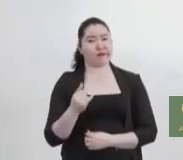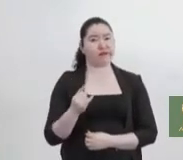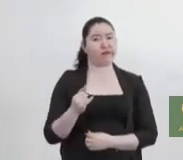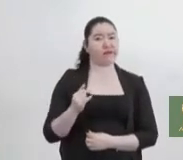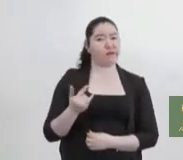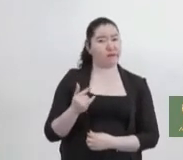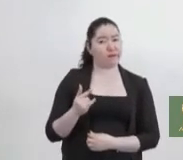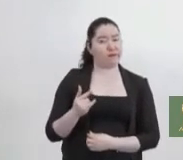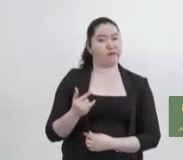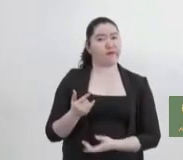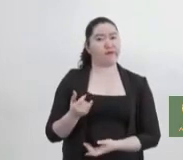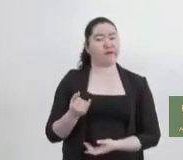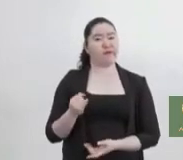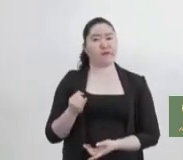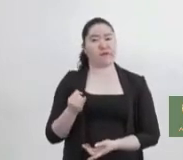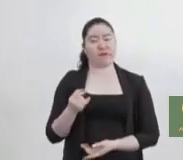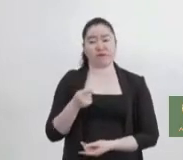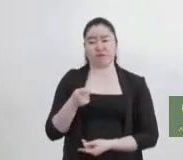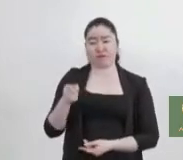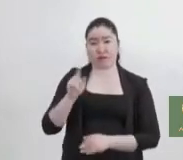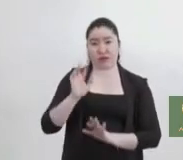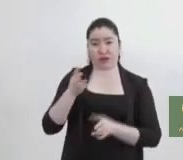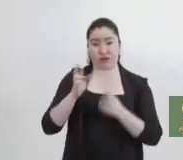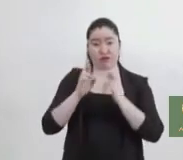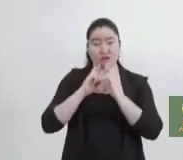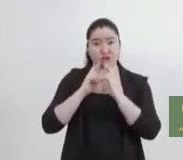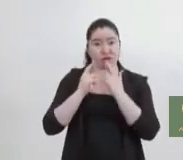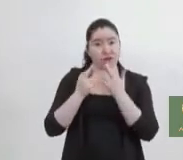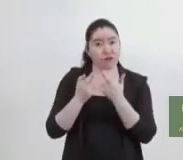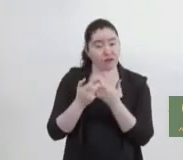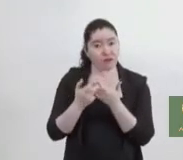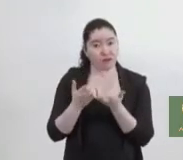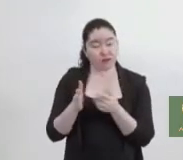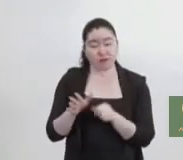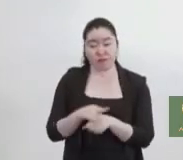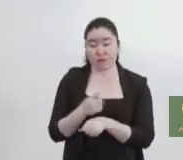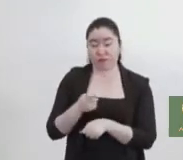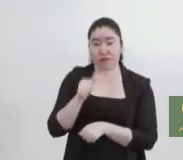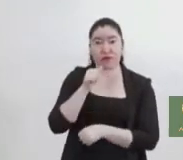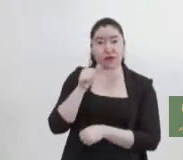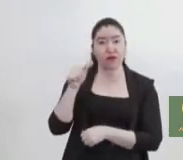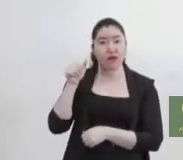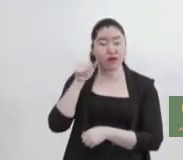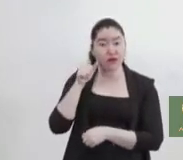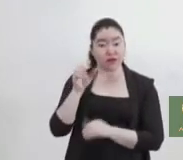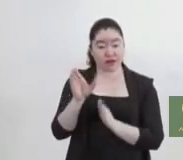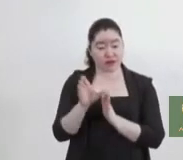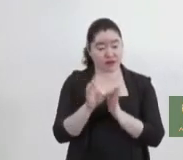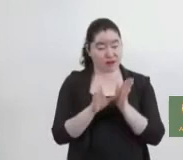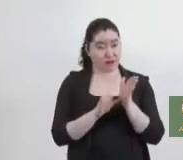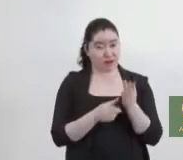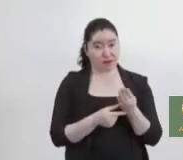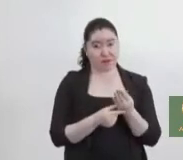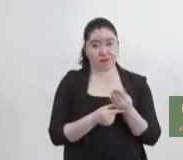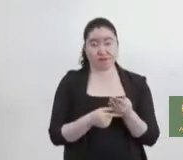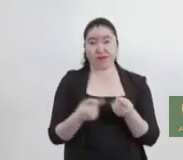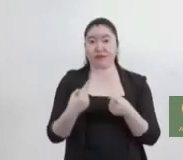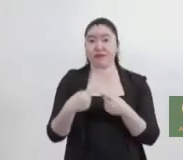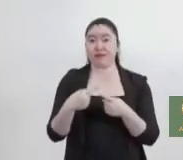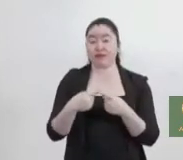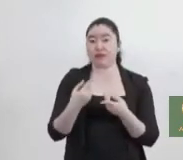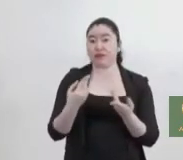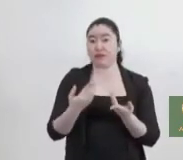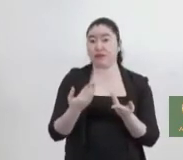tienen fecha de reunión con ustedes, siendo que ayer incluso el calendario fue mencionado por el gobernador de Nuevo León